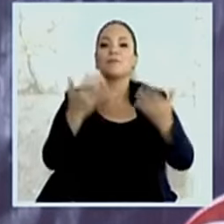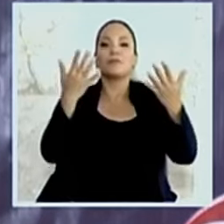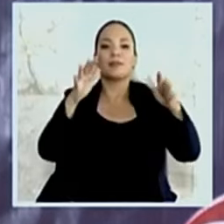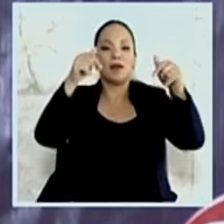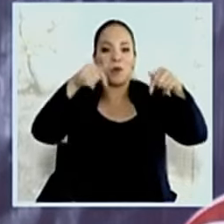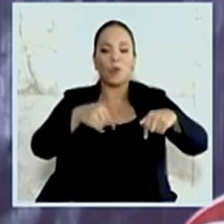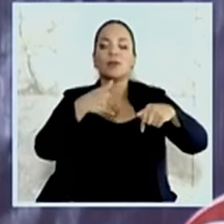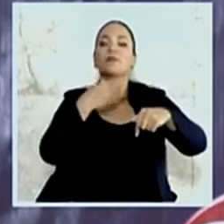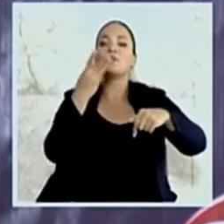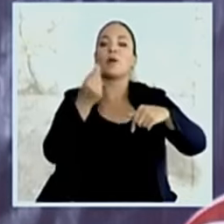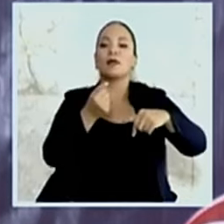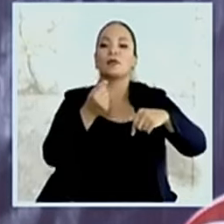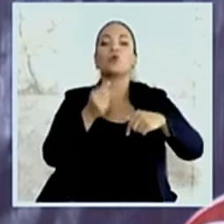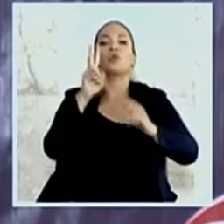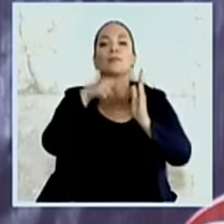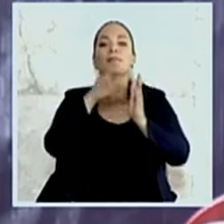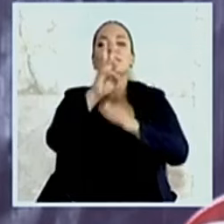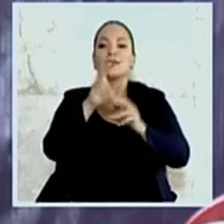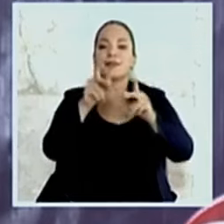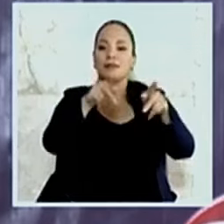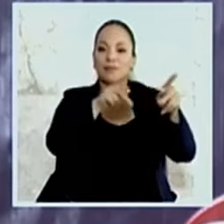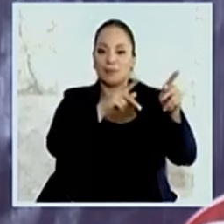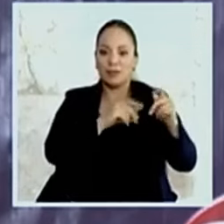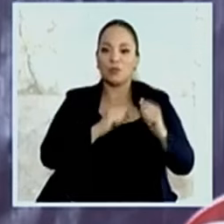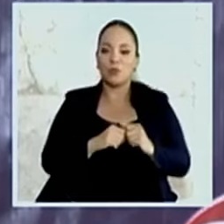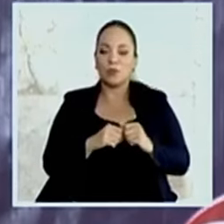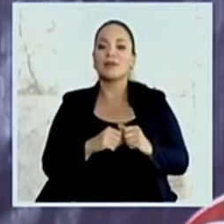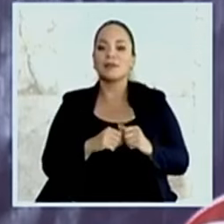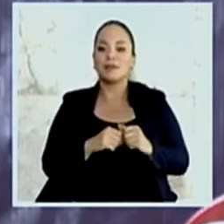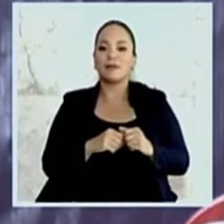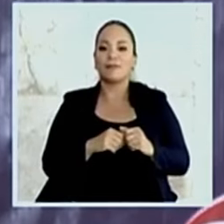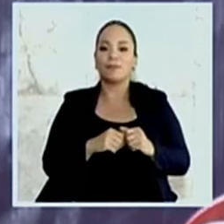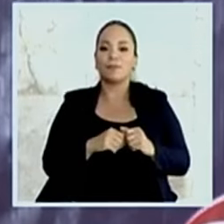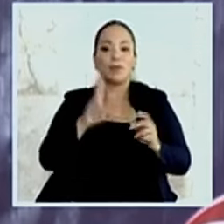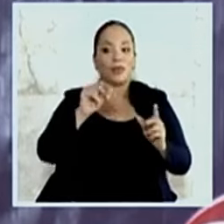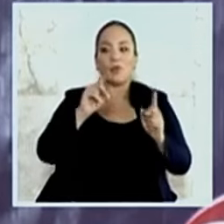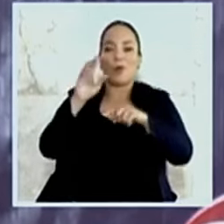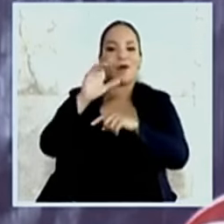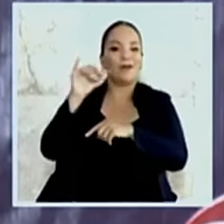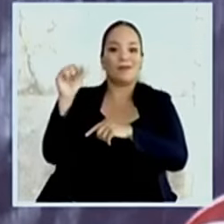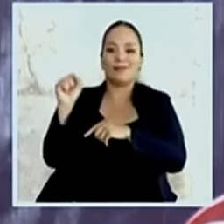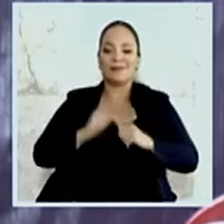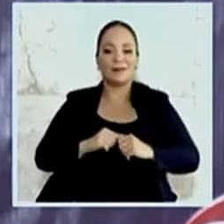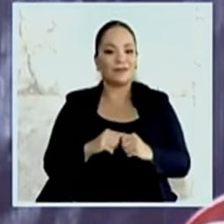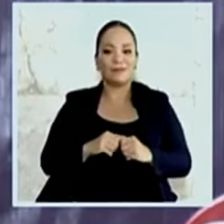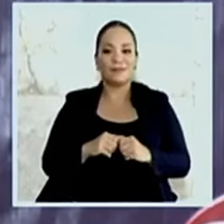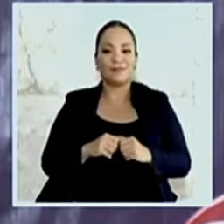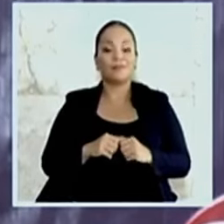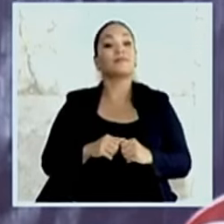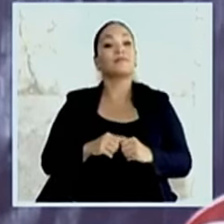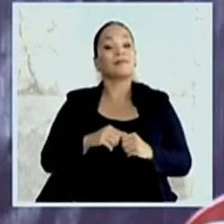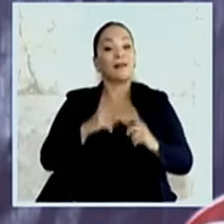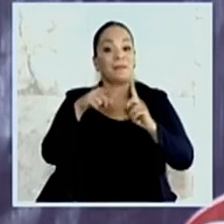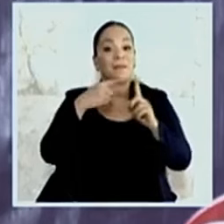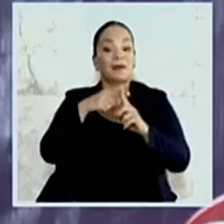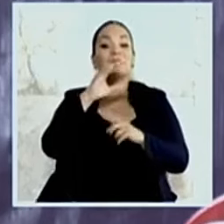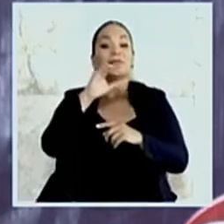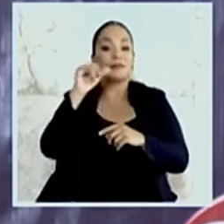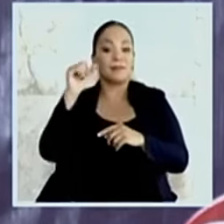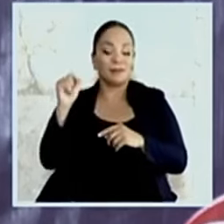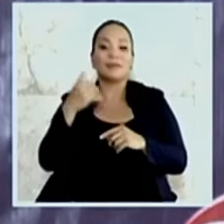bueno, definitivamente son más los que verdaderamente creemos en el esfuerzo que estamos haciendo en beneficio de ustedes. Y hoy ya tenemos